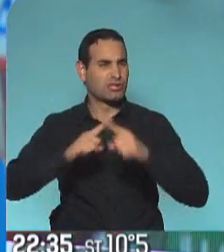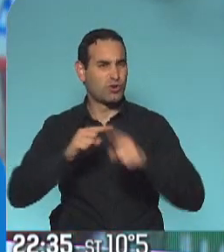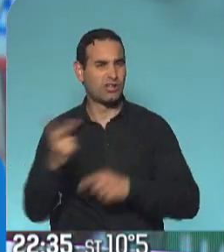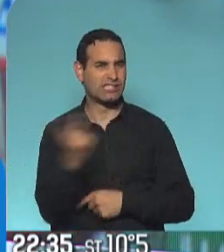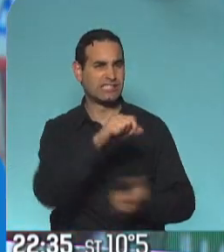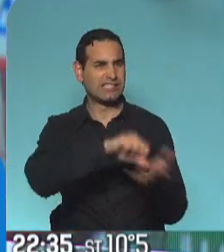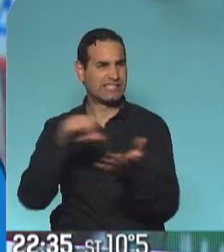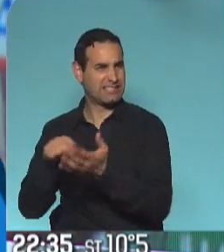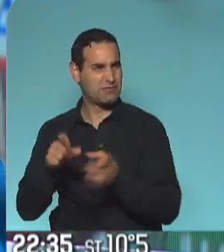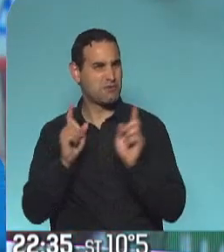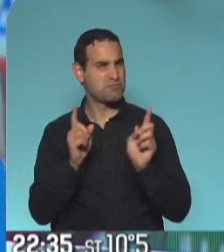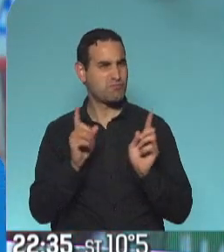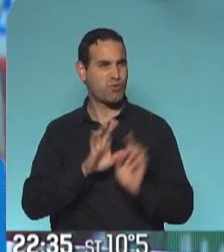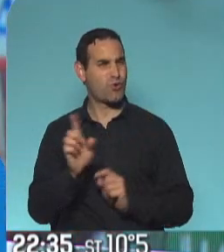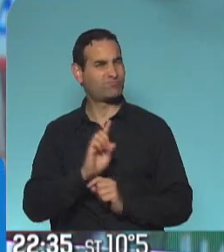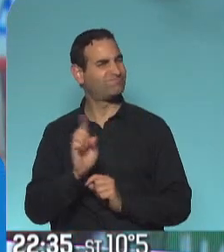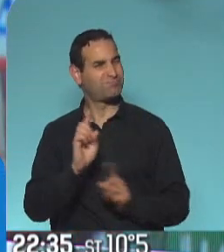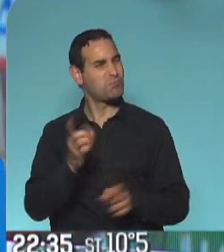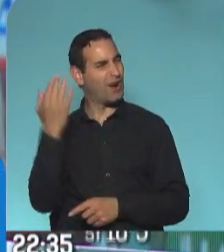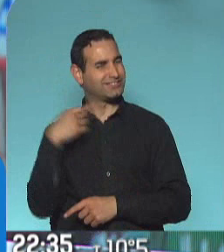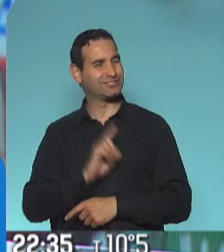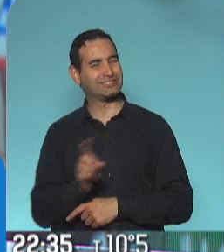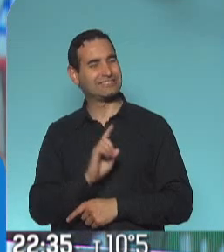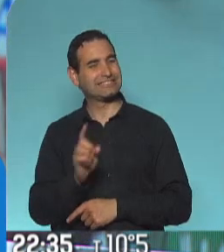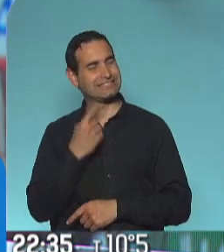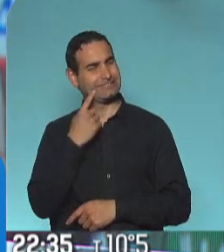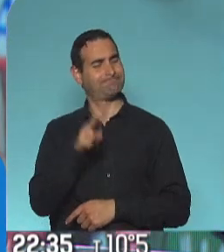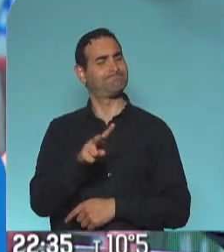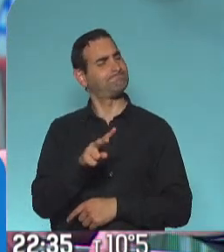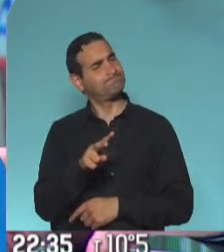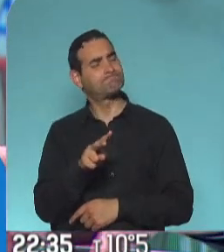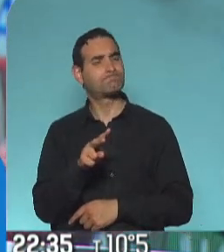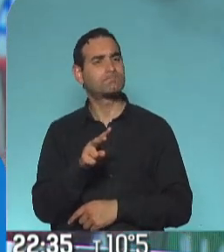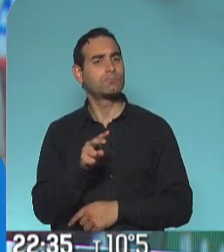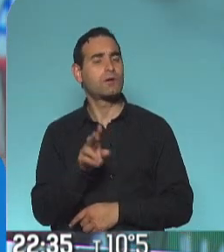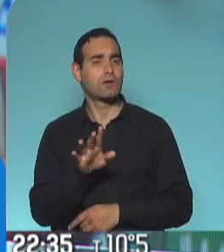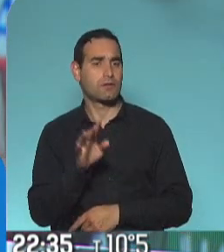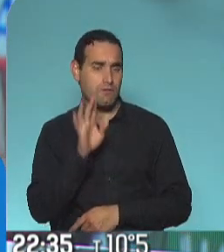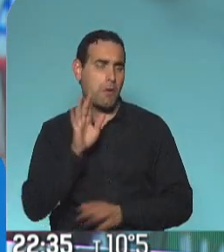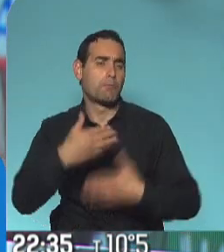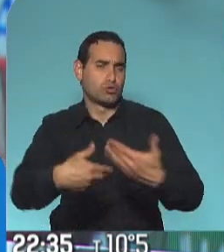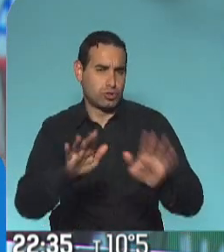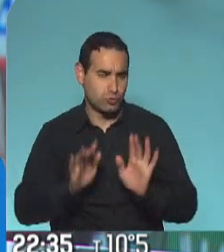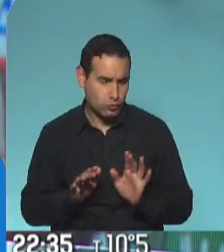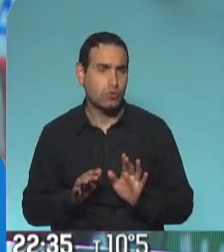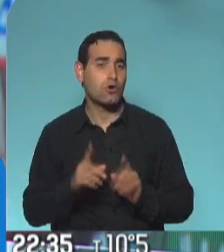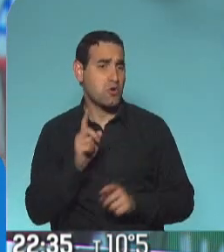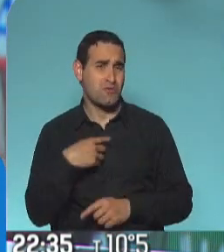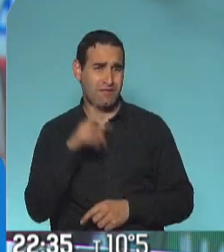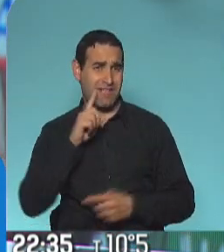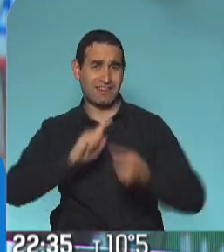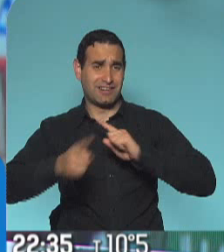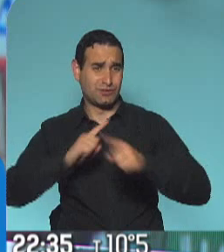las mismas. Y de alguna manera esos escenarios que todavía no configuramos y no pensamos mucho porque esto está en proceso, pero bueno, la